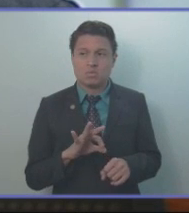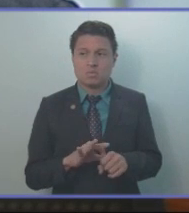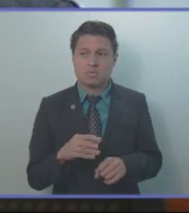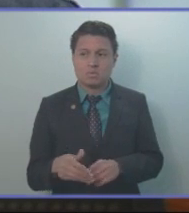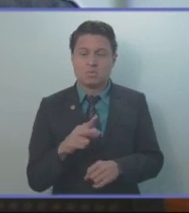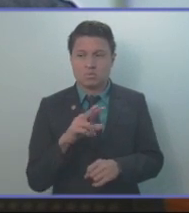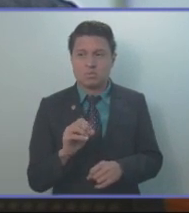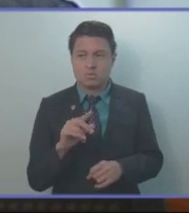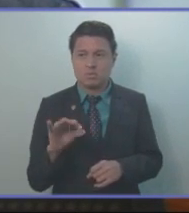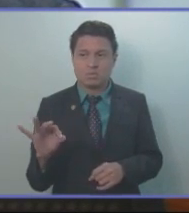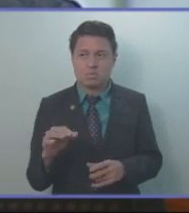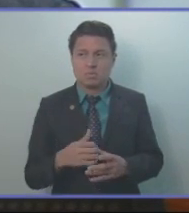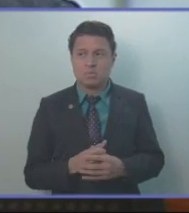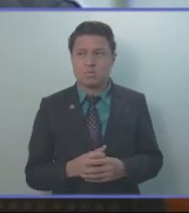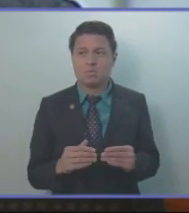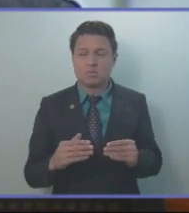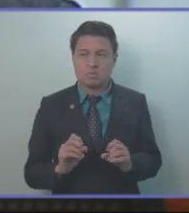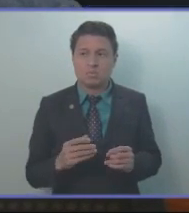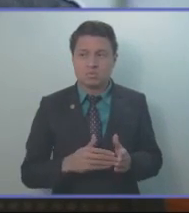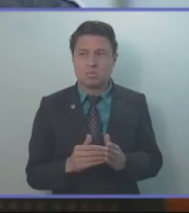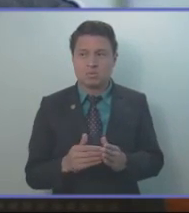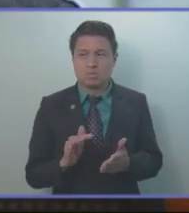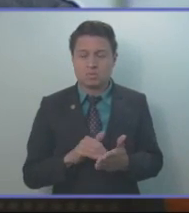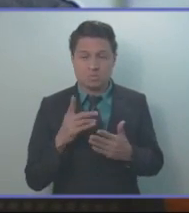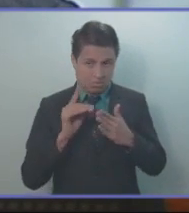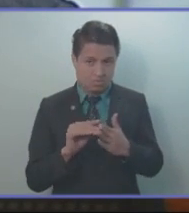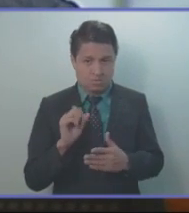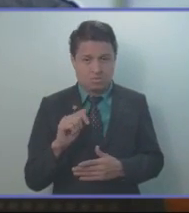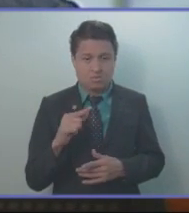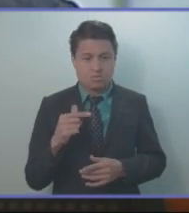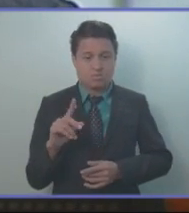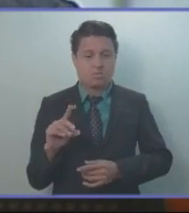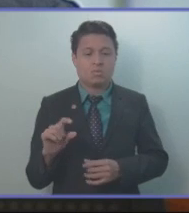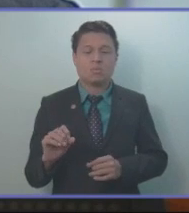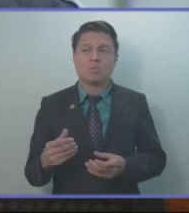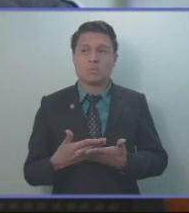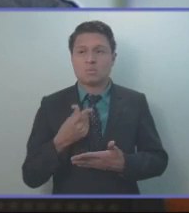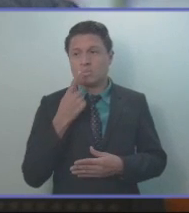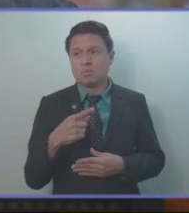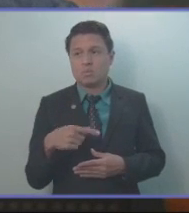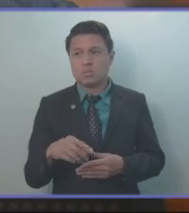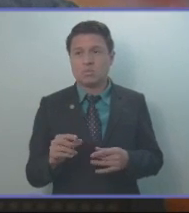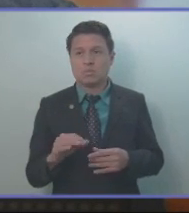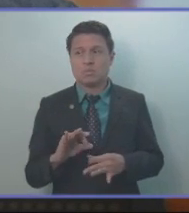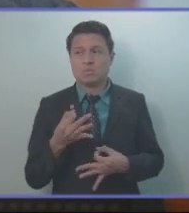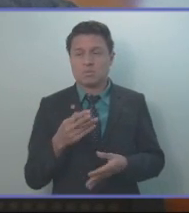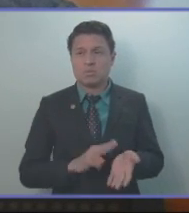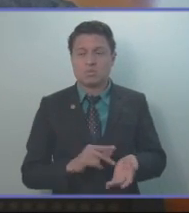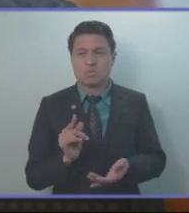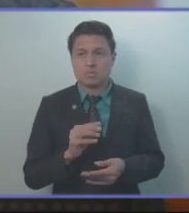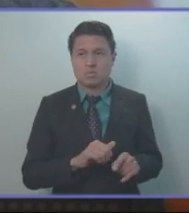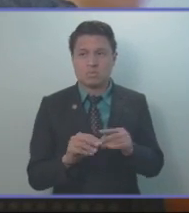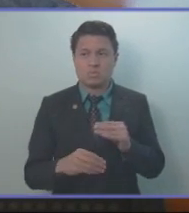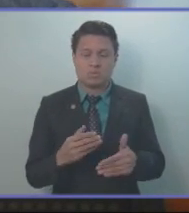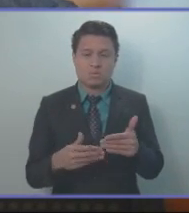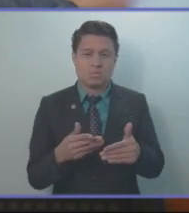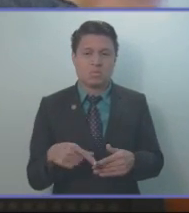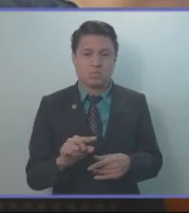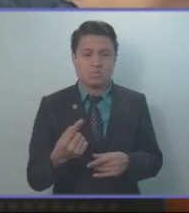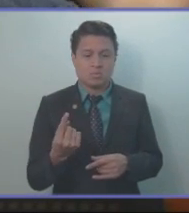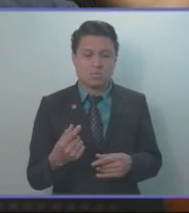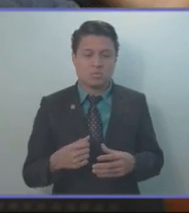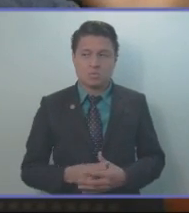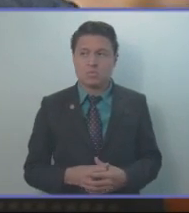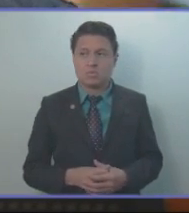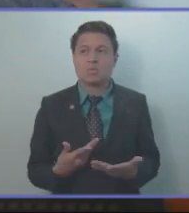del 2019. E iniciativa del diputado Numan Salgado, en el sentido se emita disposición transitoria para que los documentos únicos de entidad